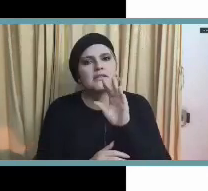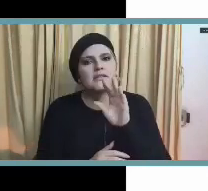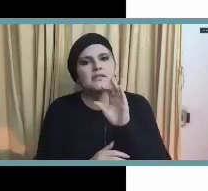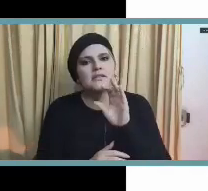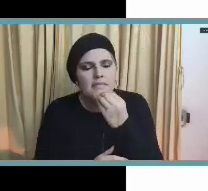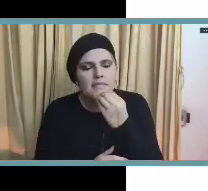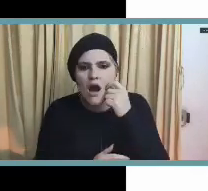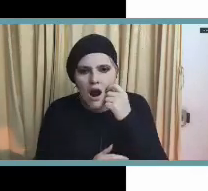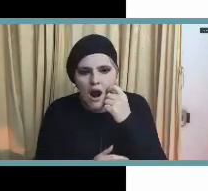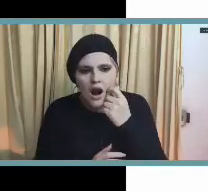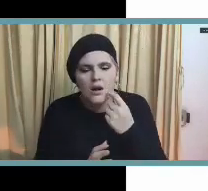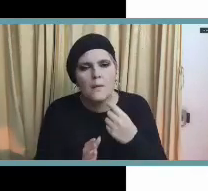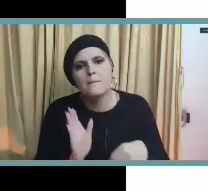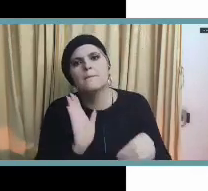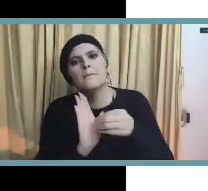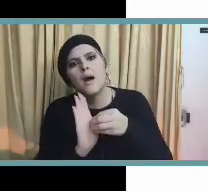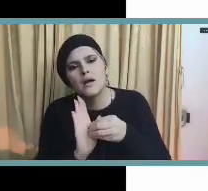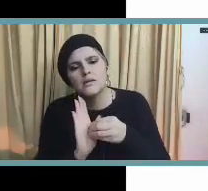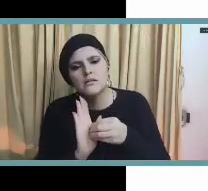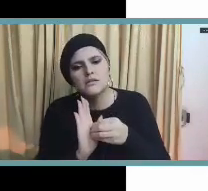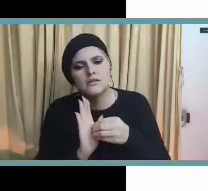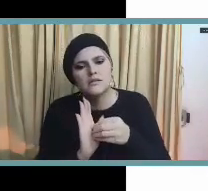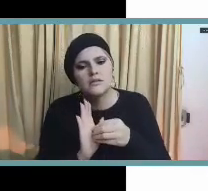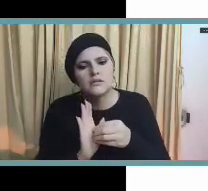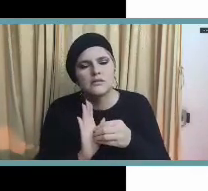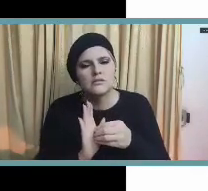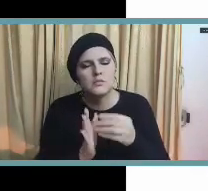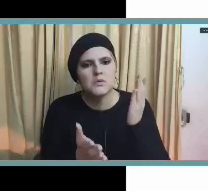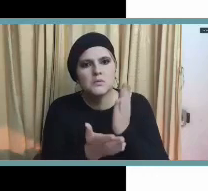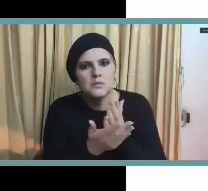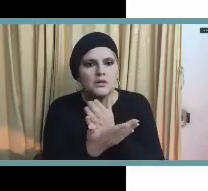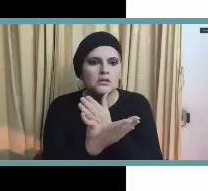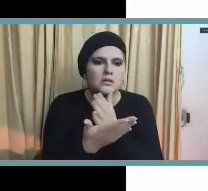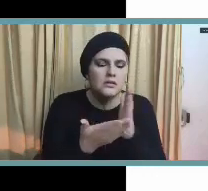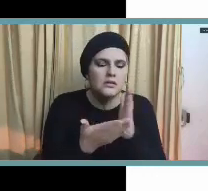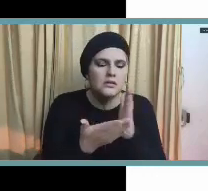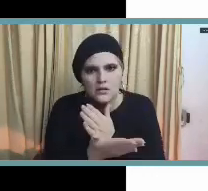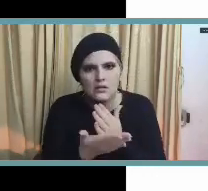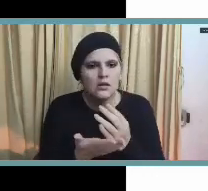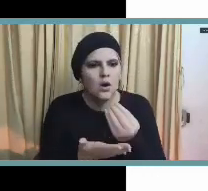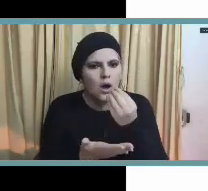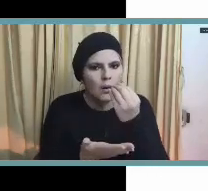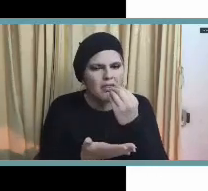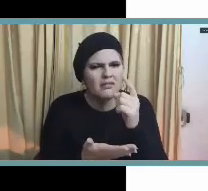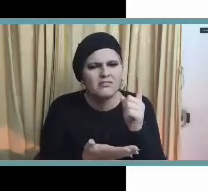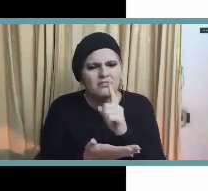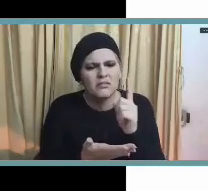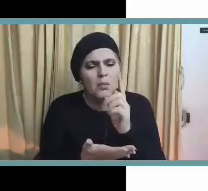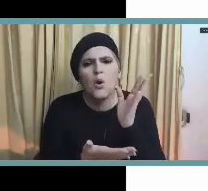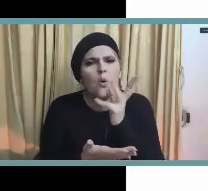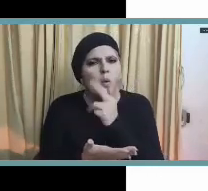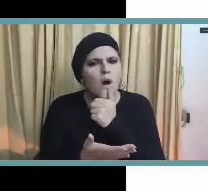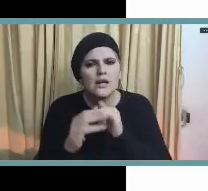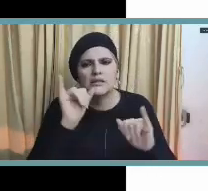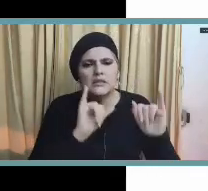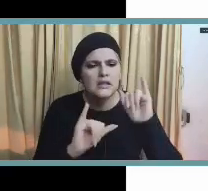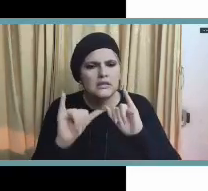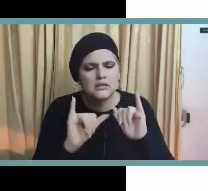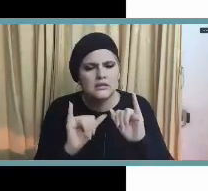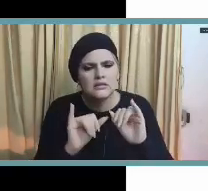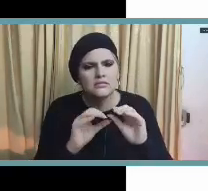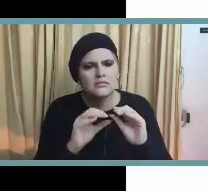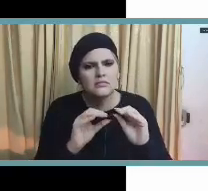pero además ponerle y restringirlo de ciertos alimentos cuando no hay evidencia científica para ello es